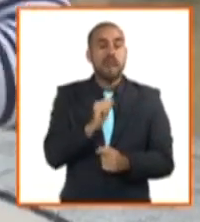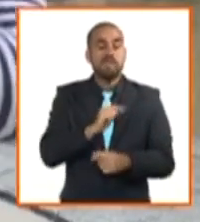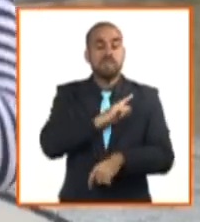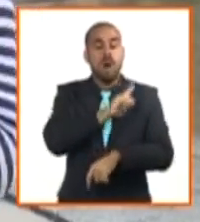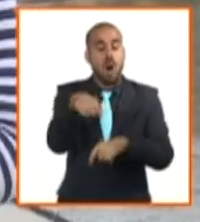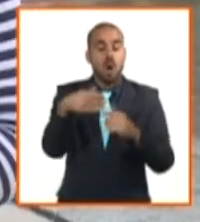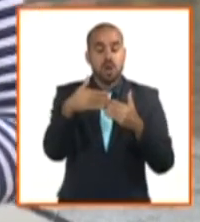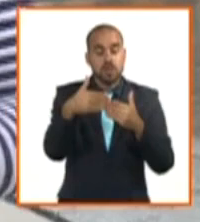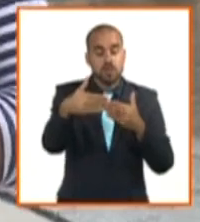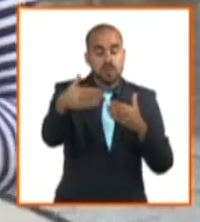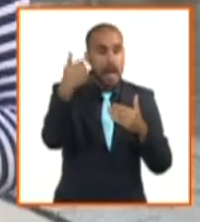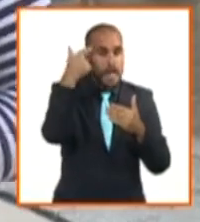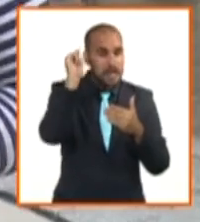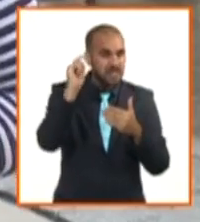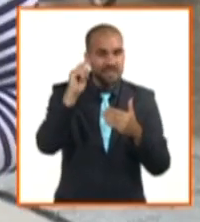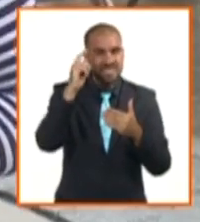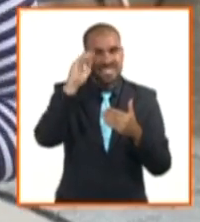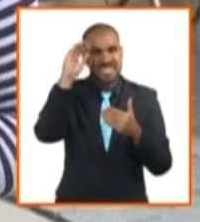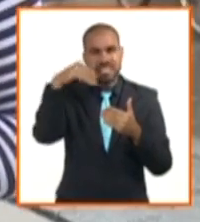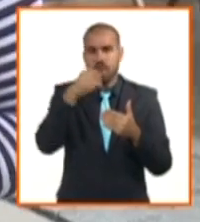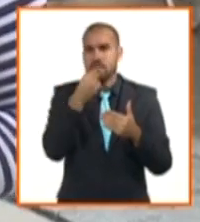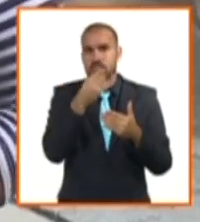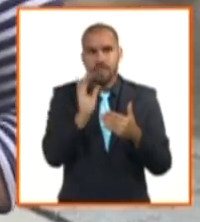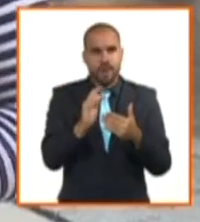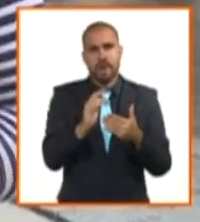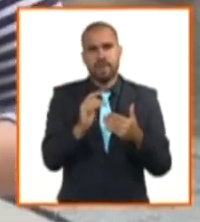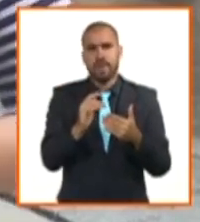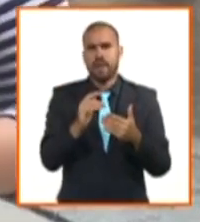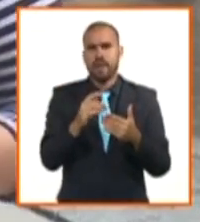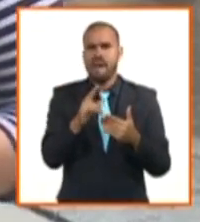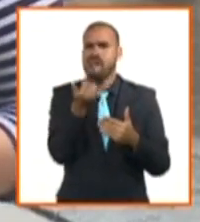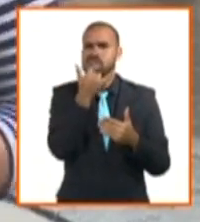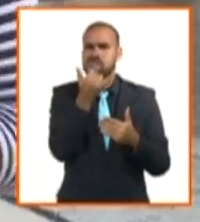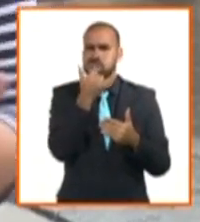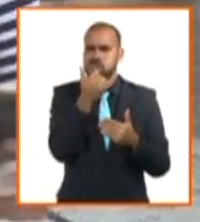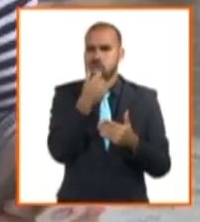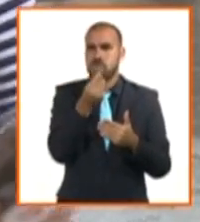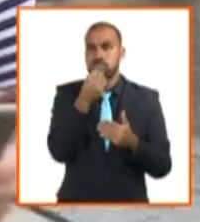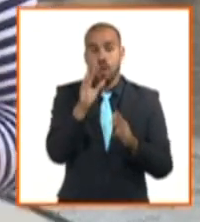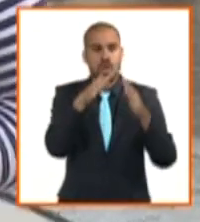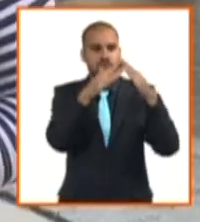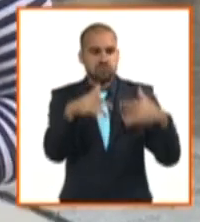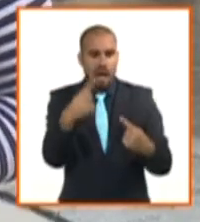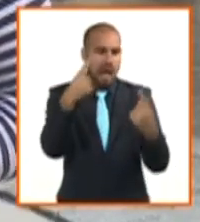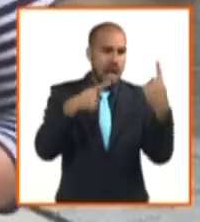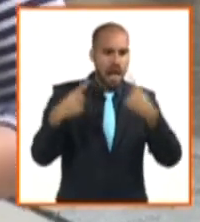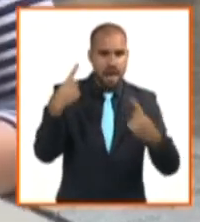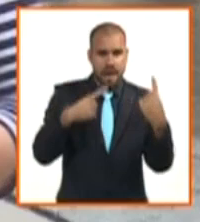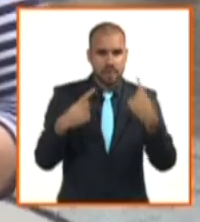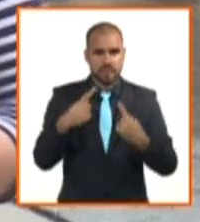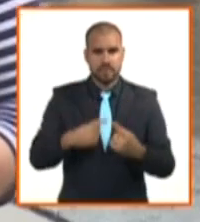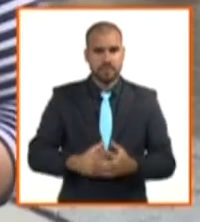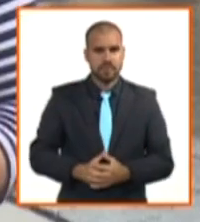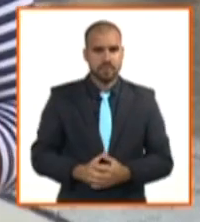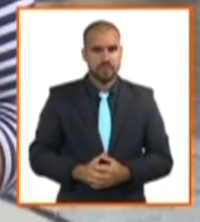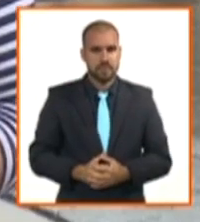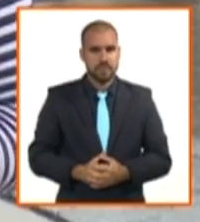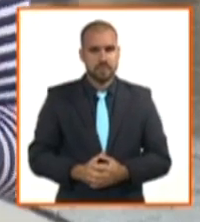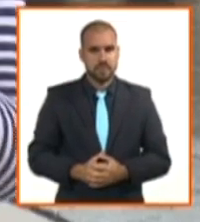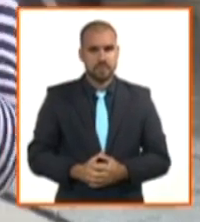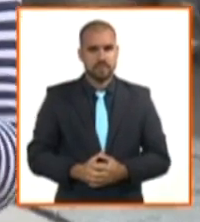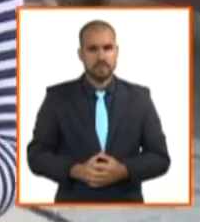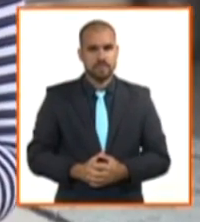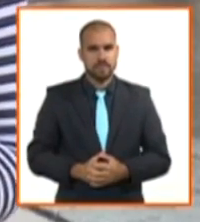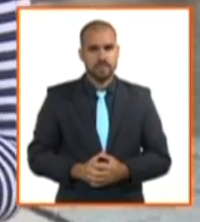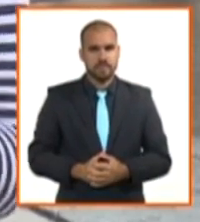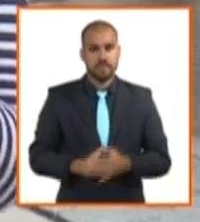horas a los escurrimientos provocados por las lluvias de que se han registrado en pinar del río desde el día de ayer así que